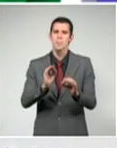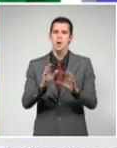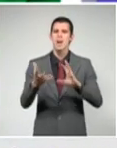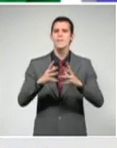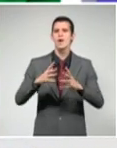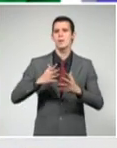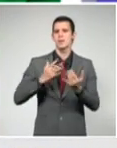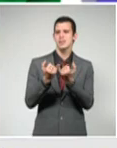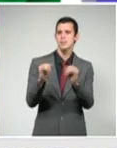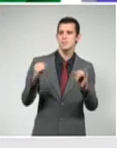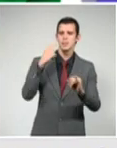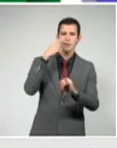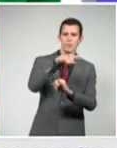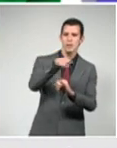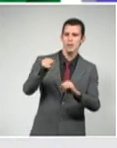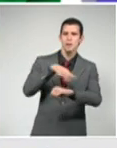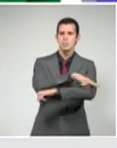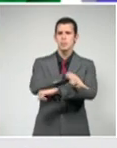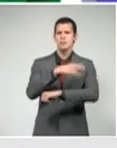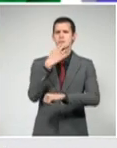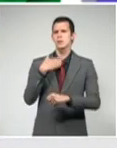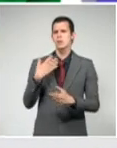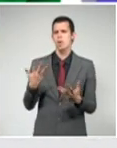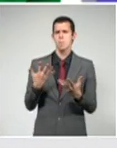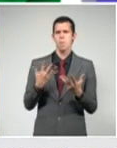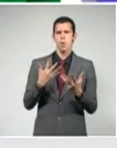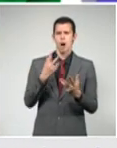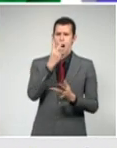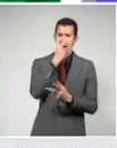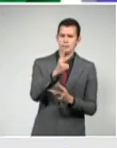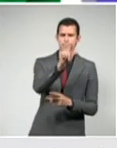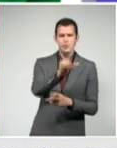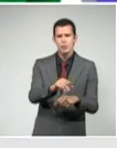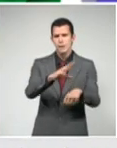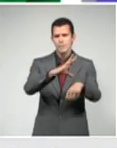Ahí anoche revisamos una noticia que salió